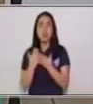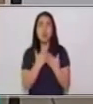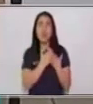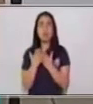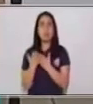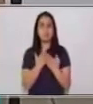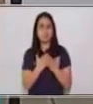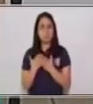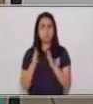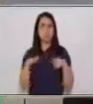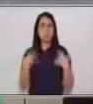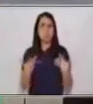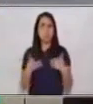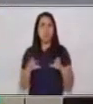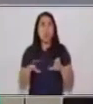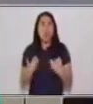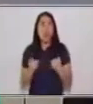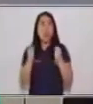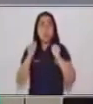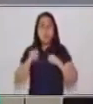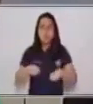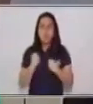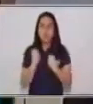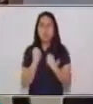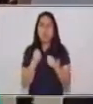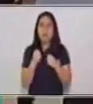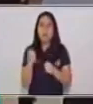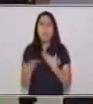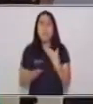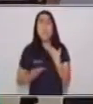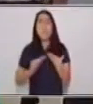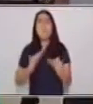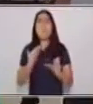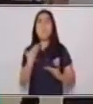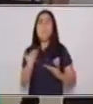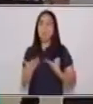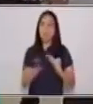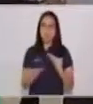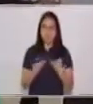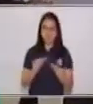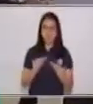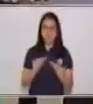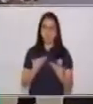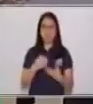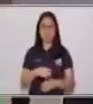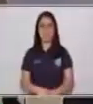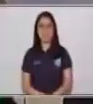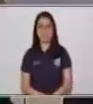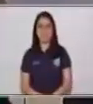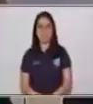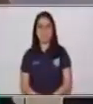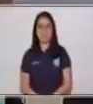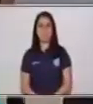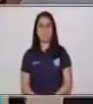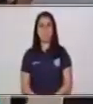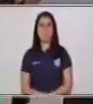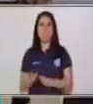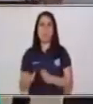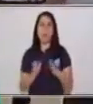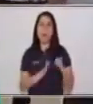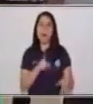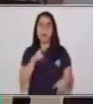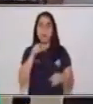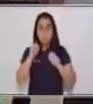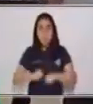ellos. Bueno, y te preguntas, ¿poesía o poema? ¿Será que yo hago poesía o recito un